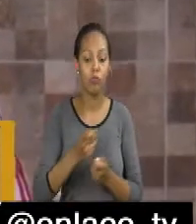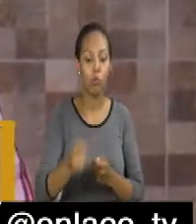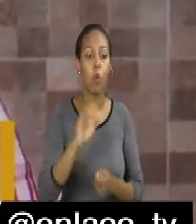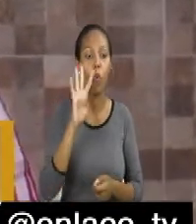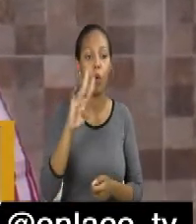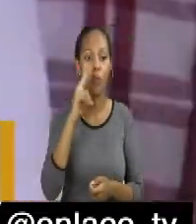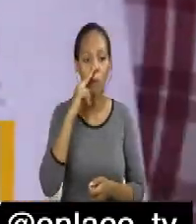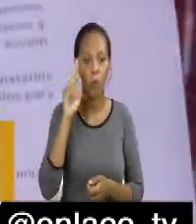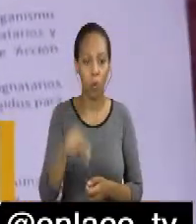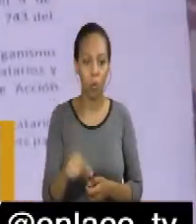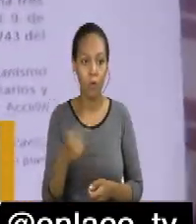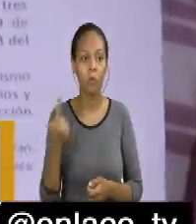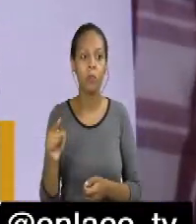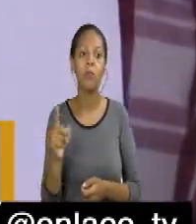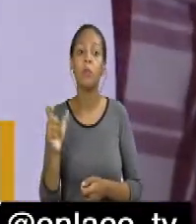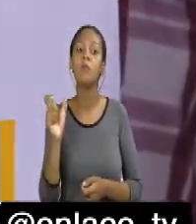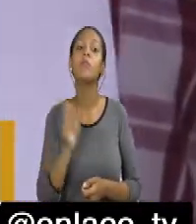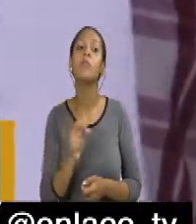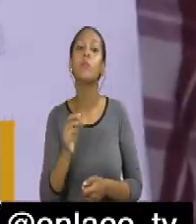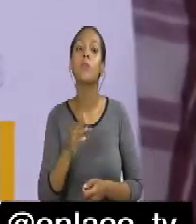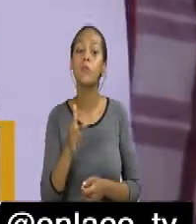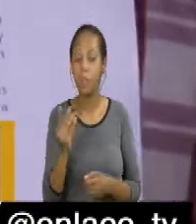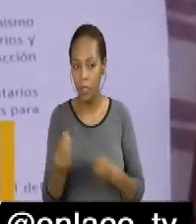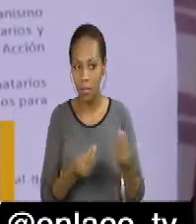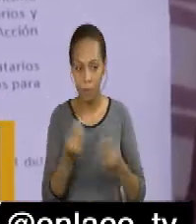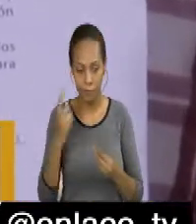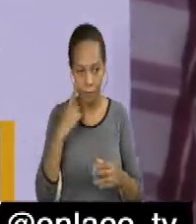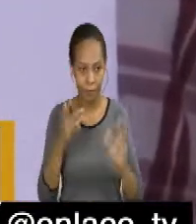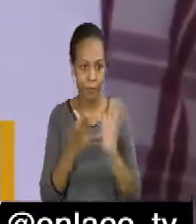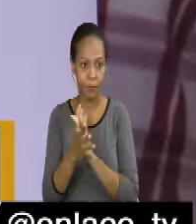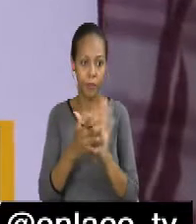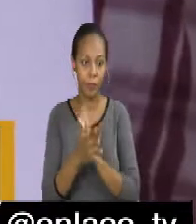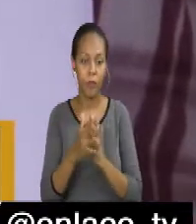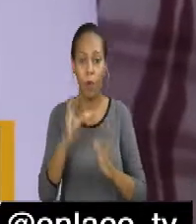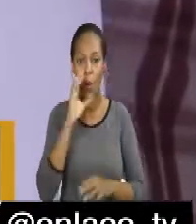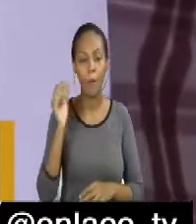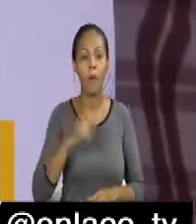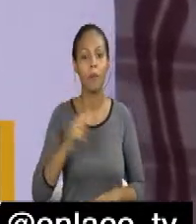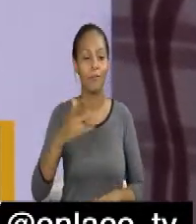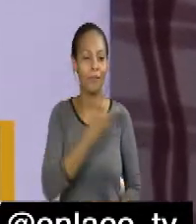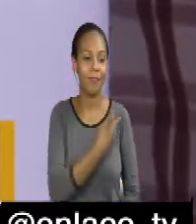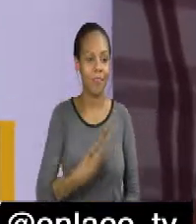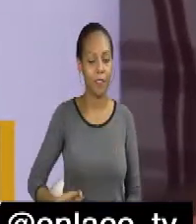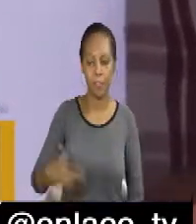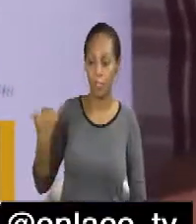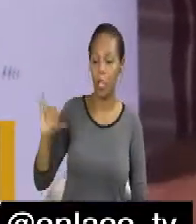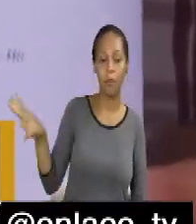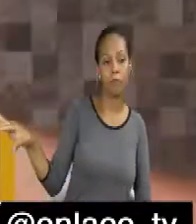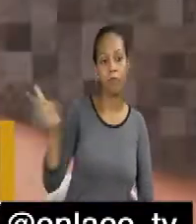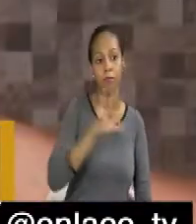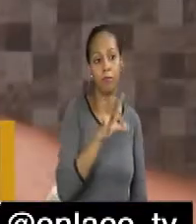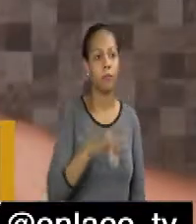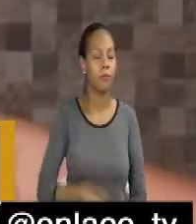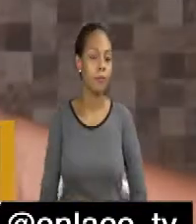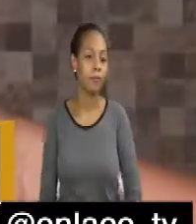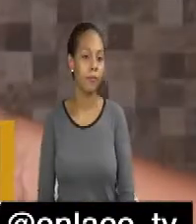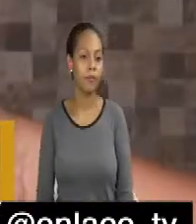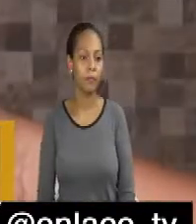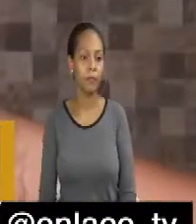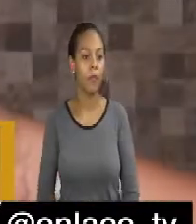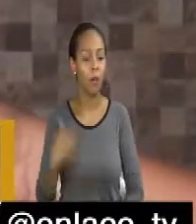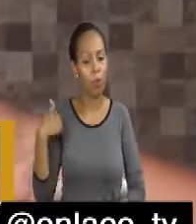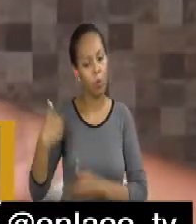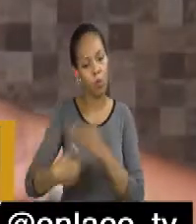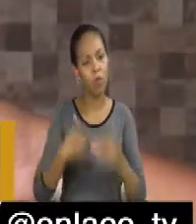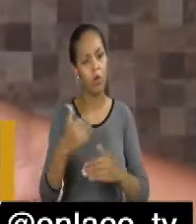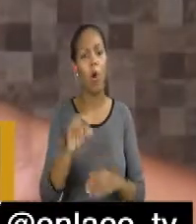junio. Sobre la figura, su conformación y tareas habló con Enlace Noticias el presidente electo Eric Velázquez Becerra. Este proceso lleva más de 8 meses